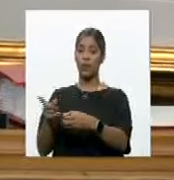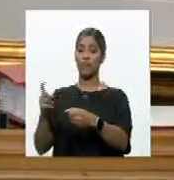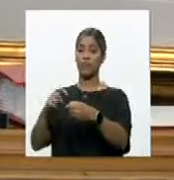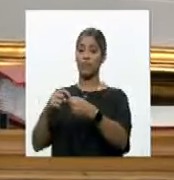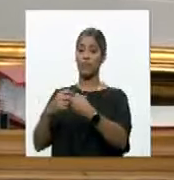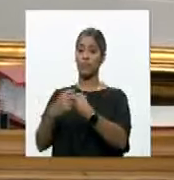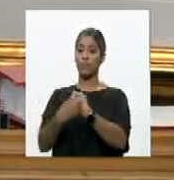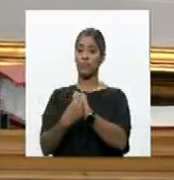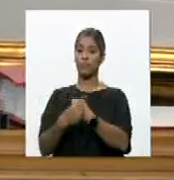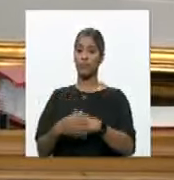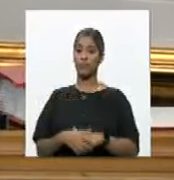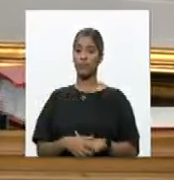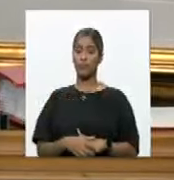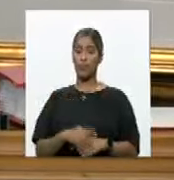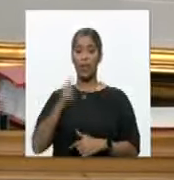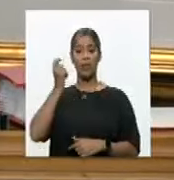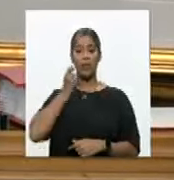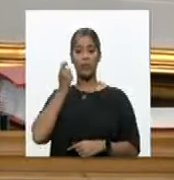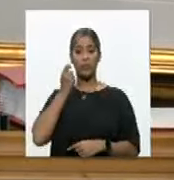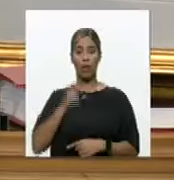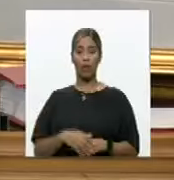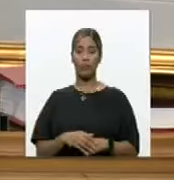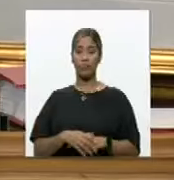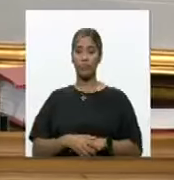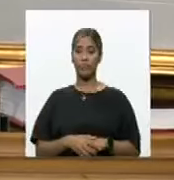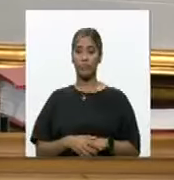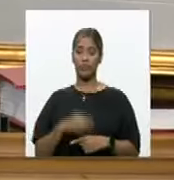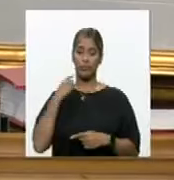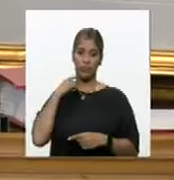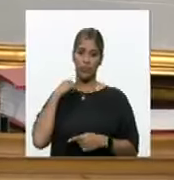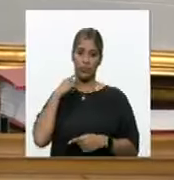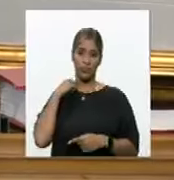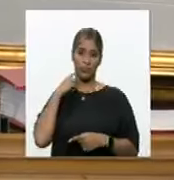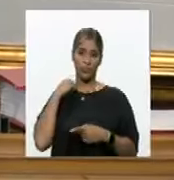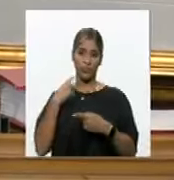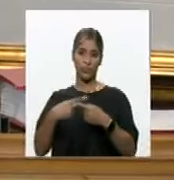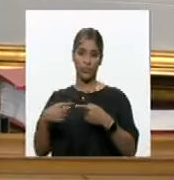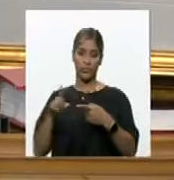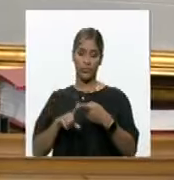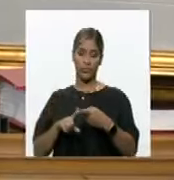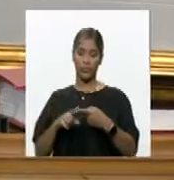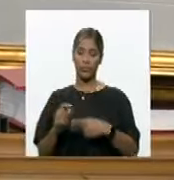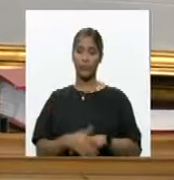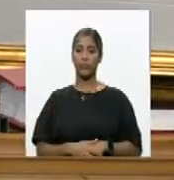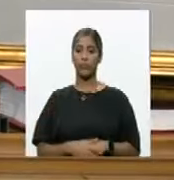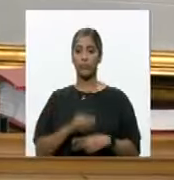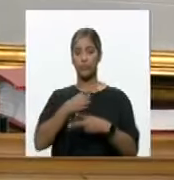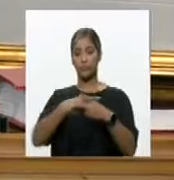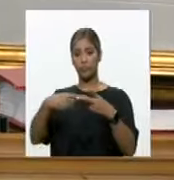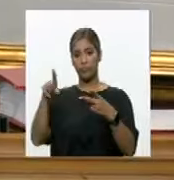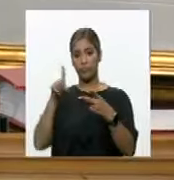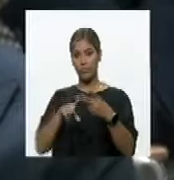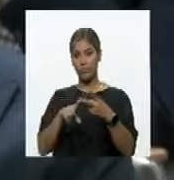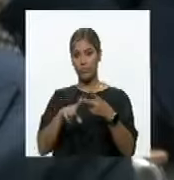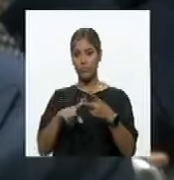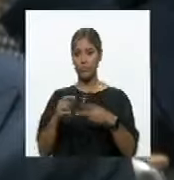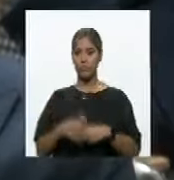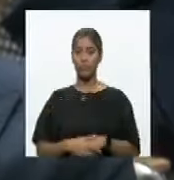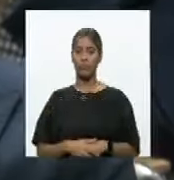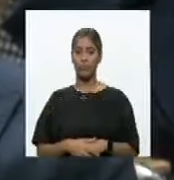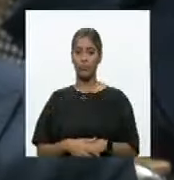integrada por los diputados Giuseppe Alessandrello, José Gregorio